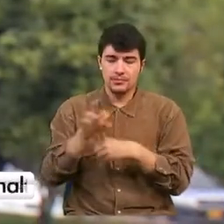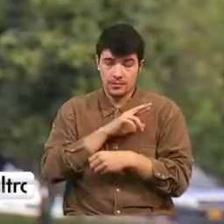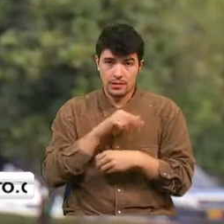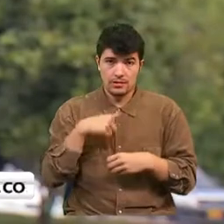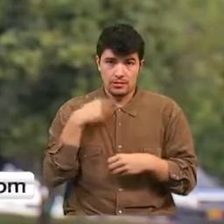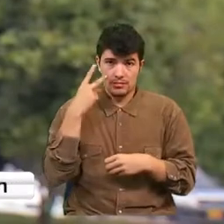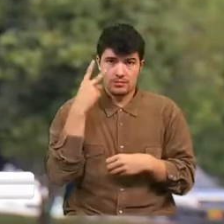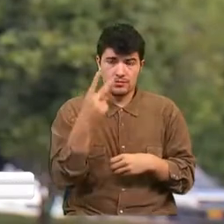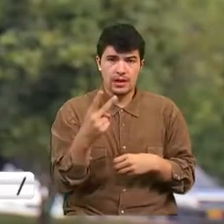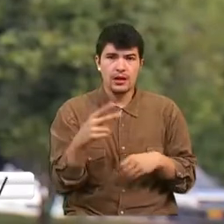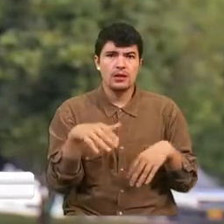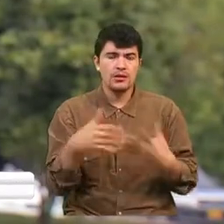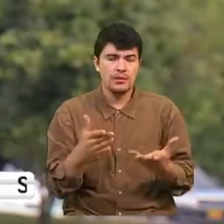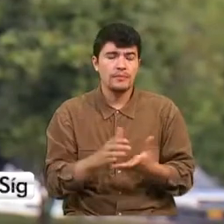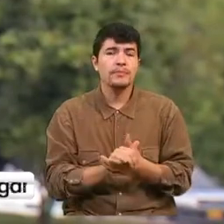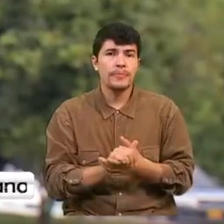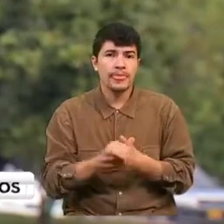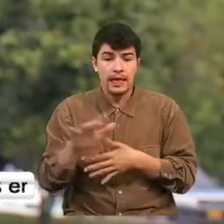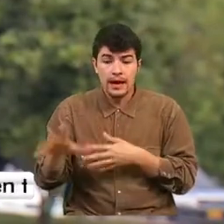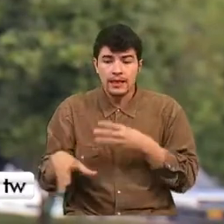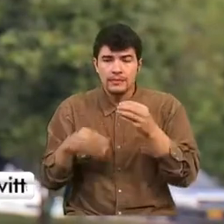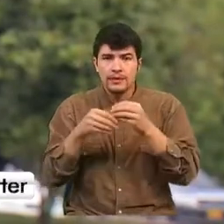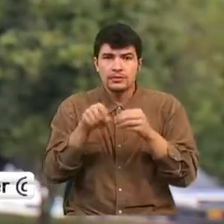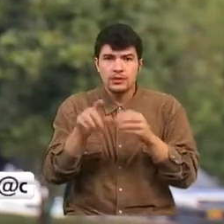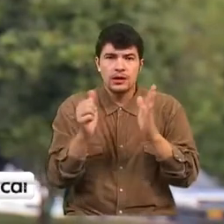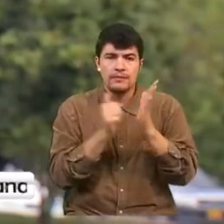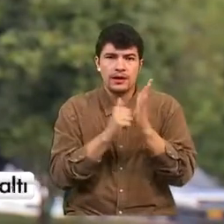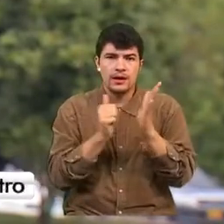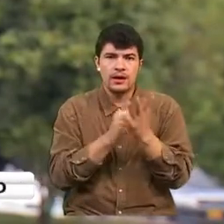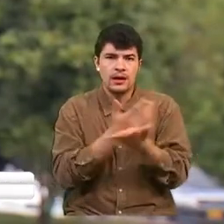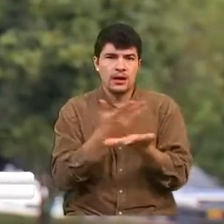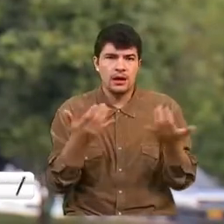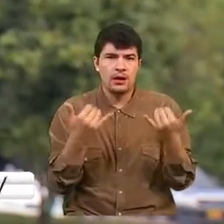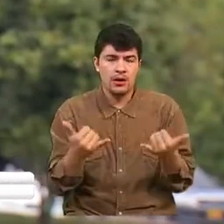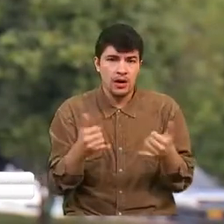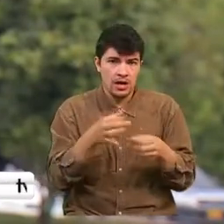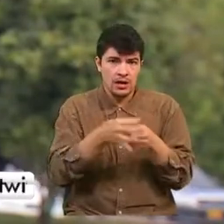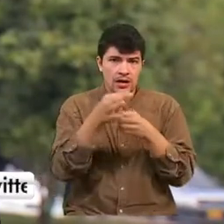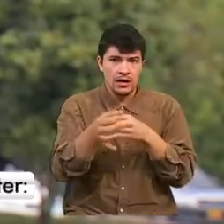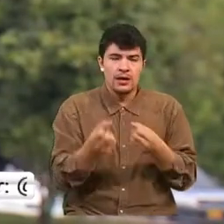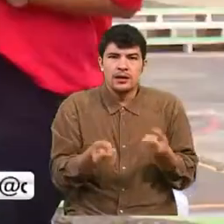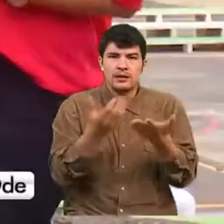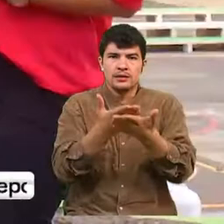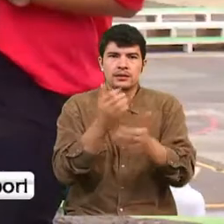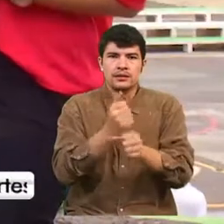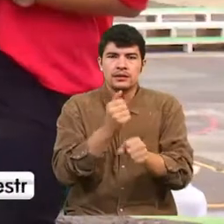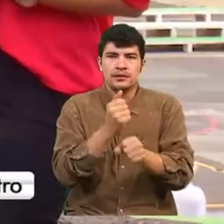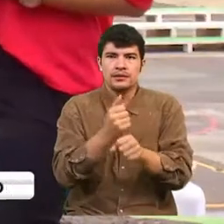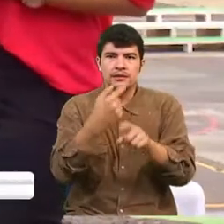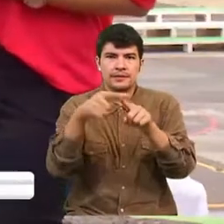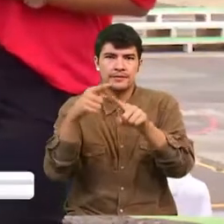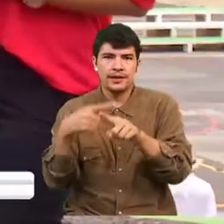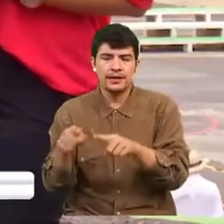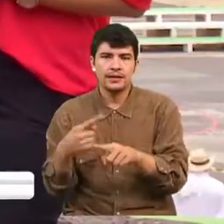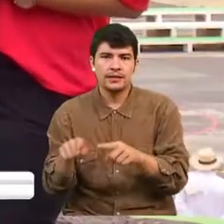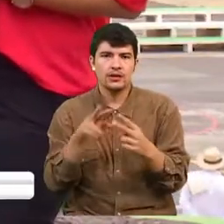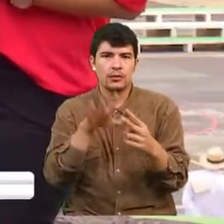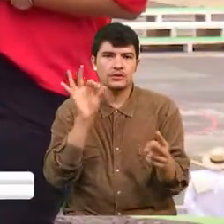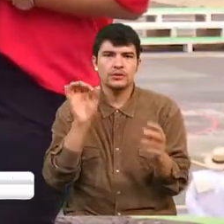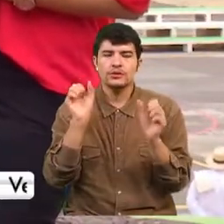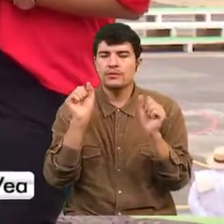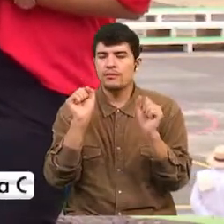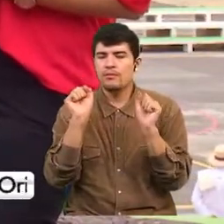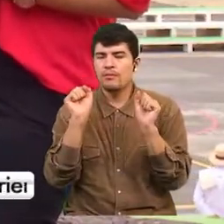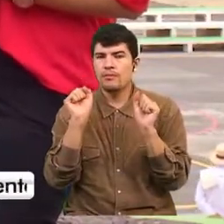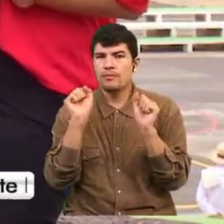a través del valor agregado a las materias primas, hoy desde la provincia estamos generando empleo, alternativas distintas y que en